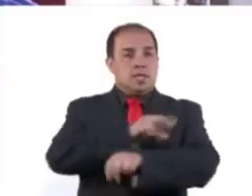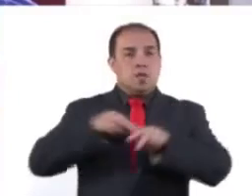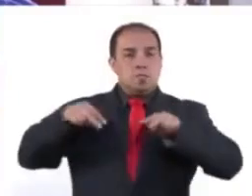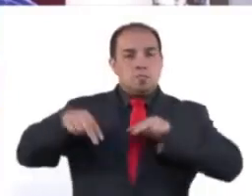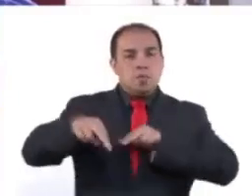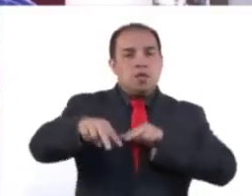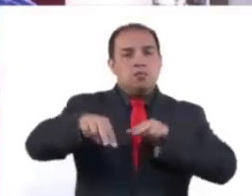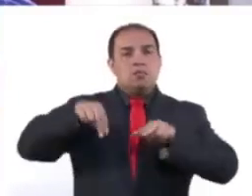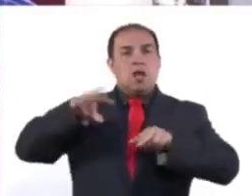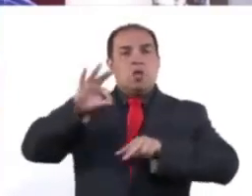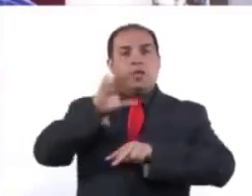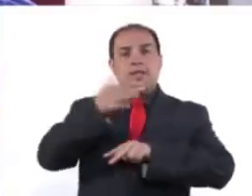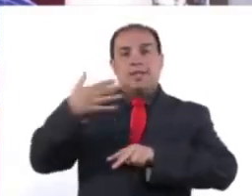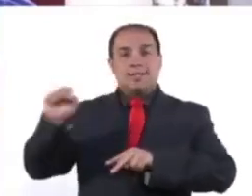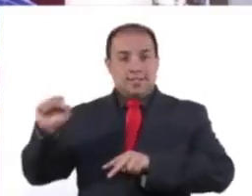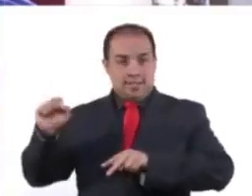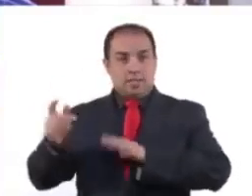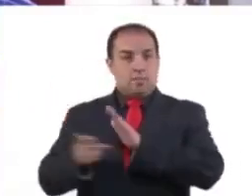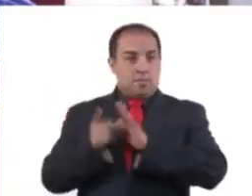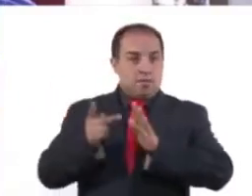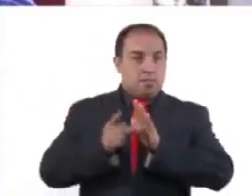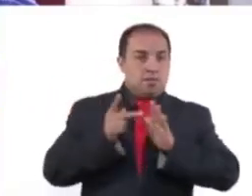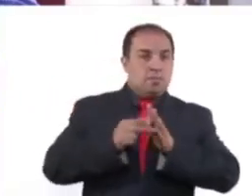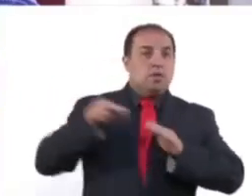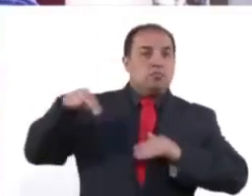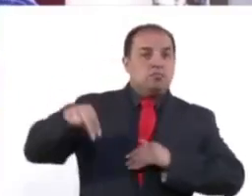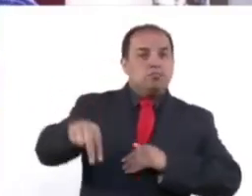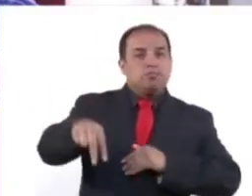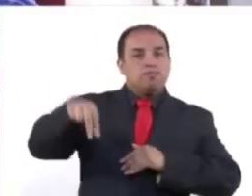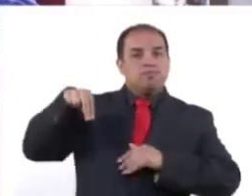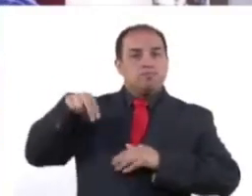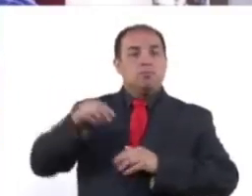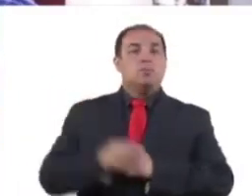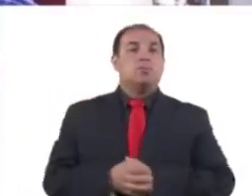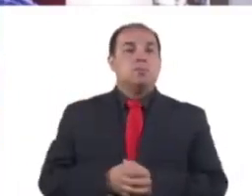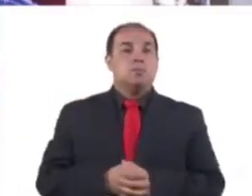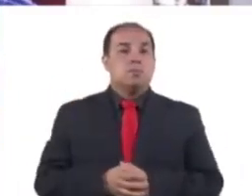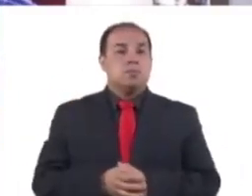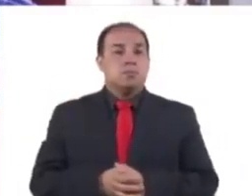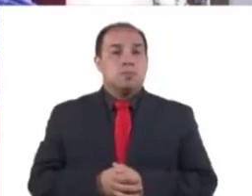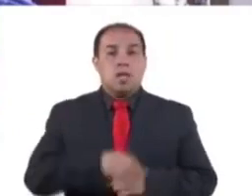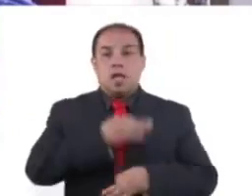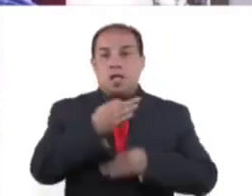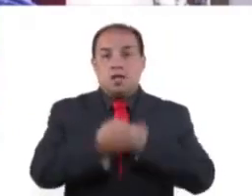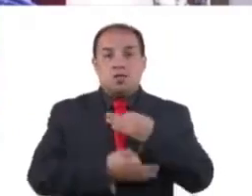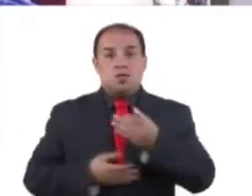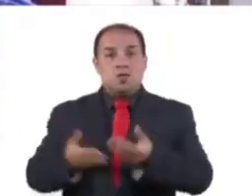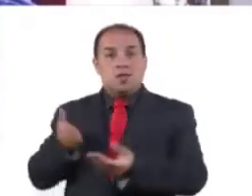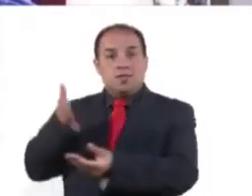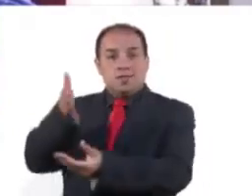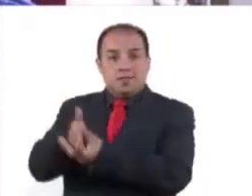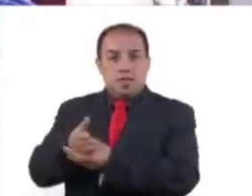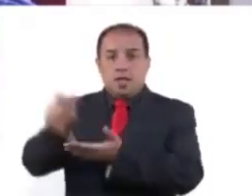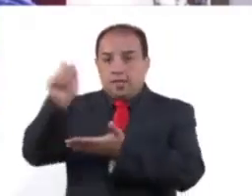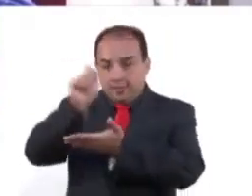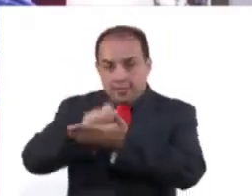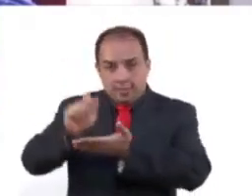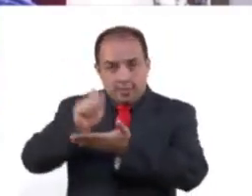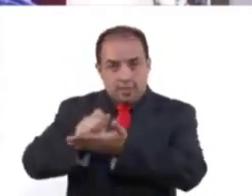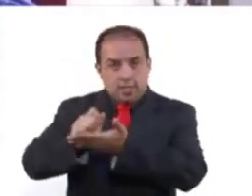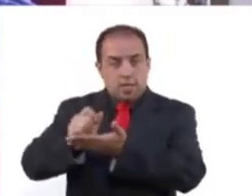baja, alta tensión y alumbrado. Entonces, y por supuesto, todo ingreso es